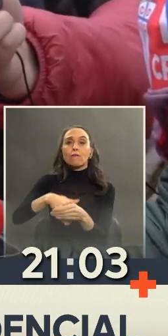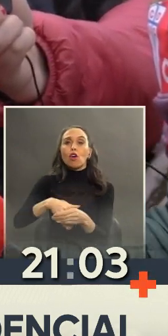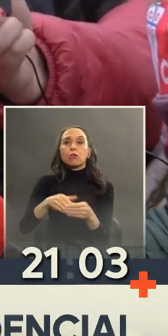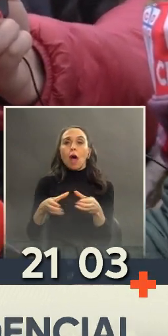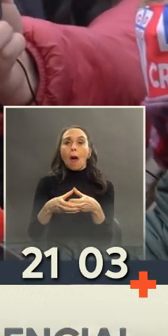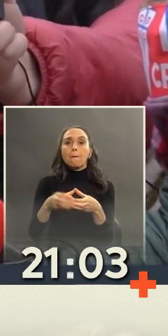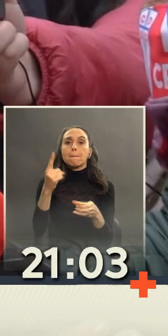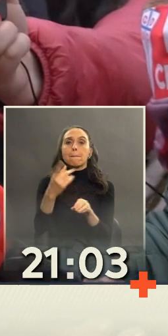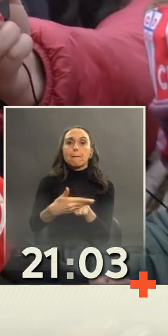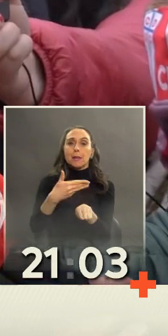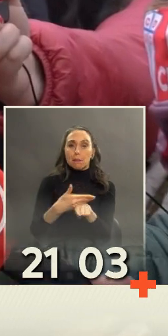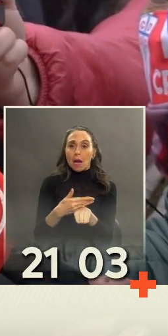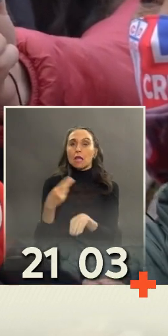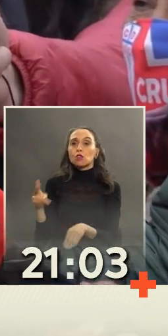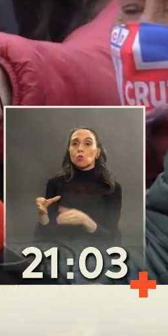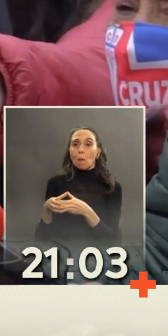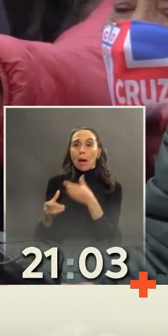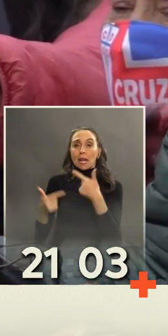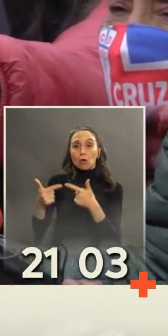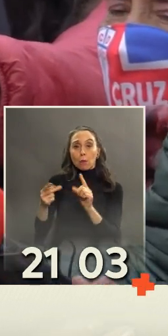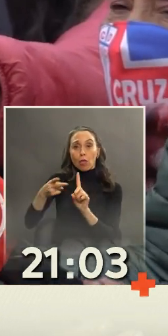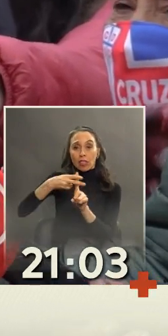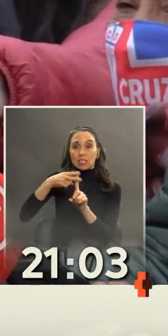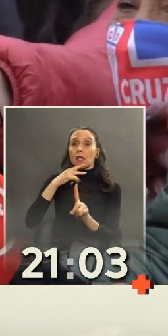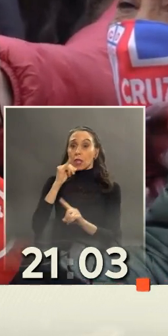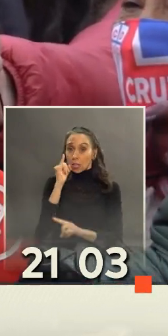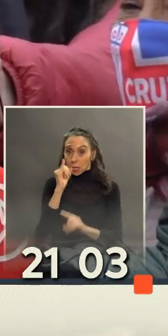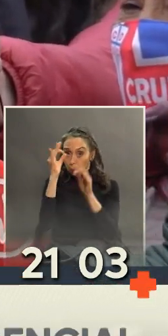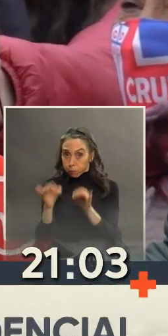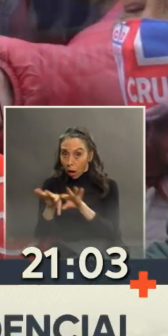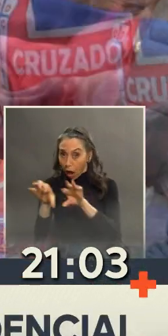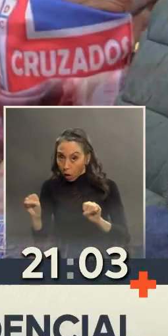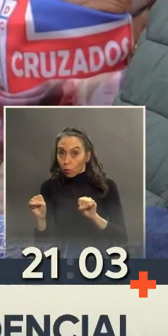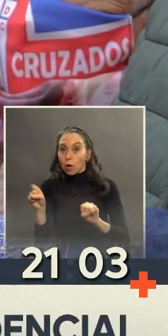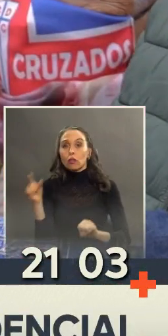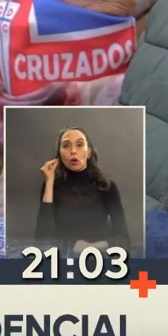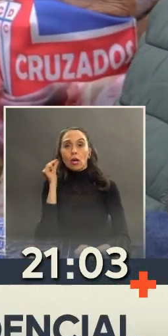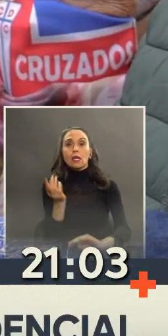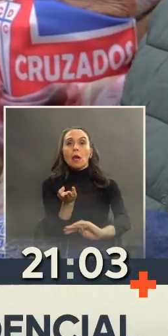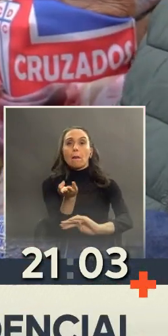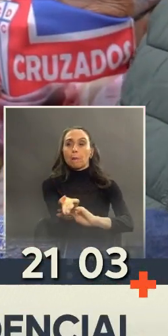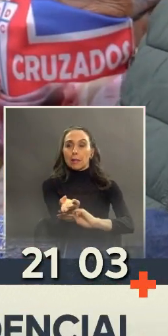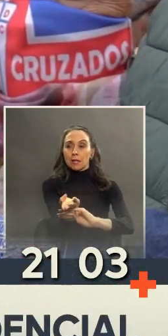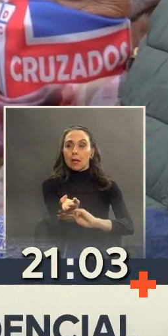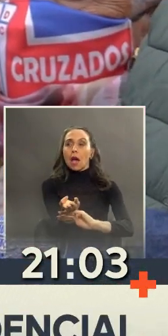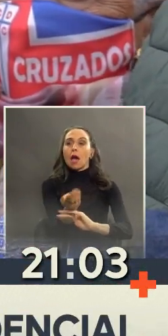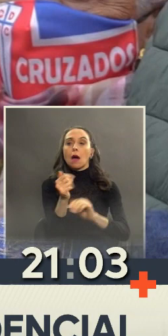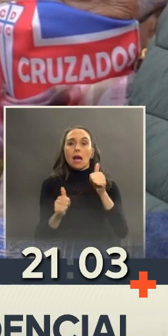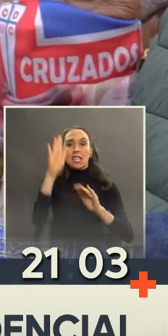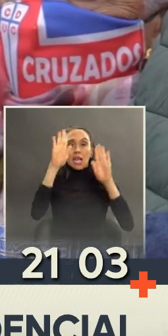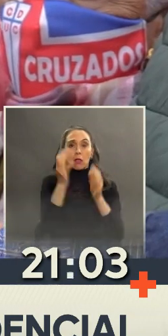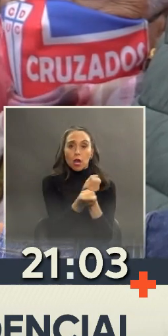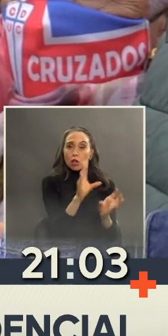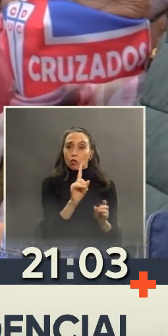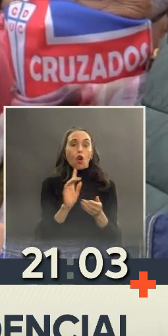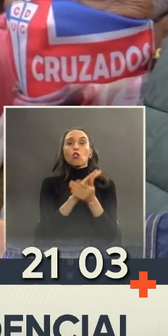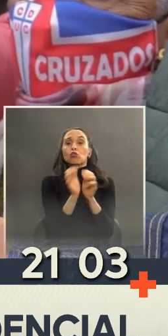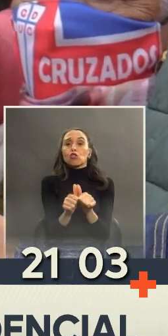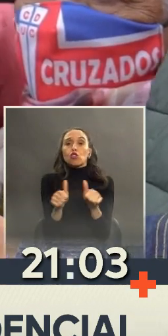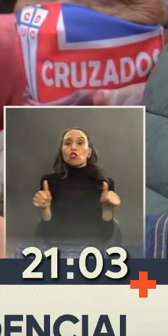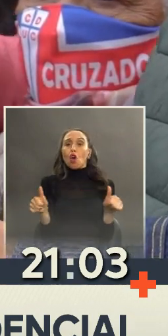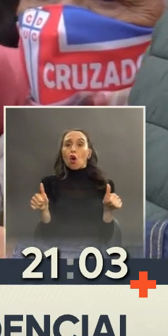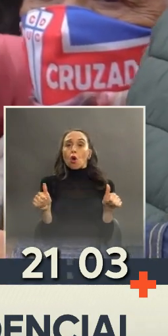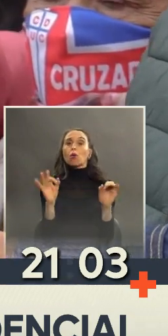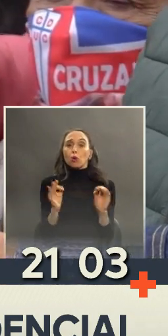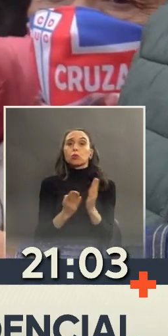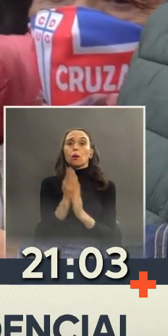formalización por parte de su partido, entonces tengo la expectativa de que ella pueda pedírselo. Aquí nadie se baja, aquí todos nos subimos justamente al